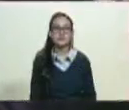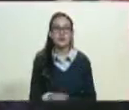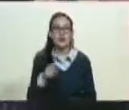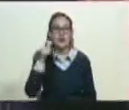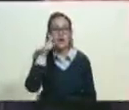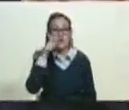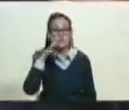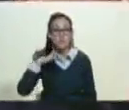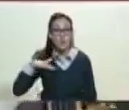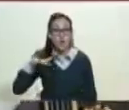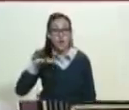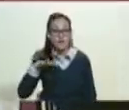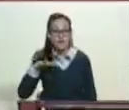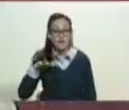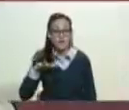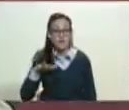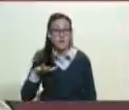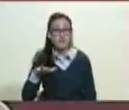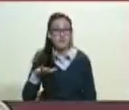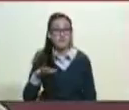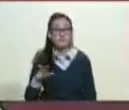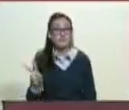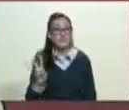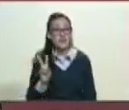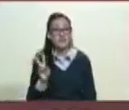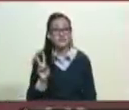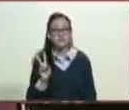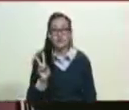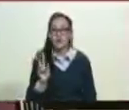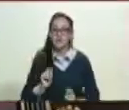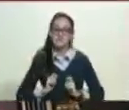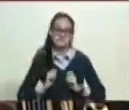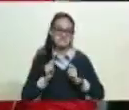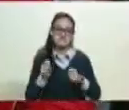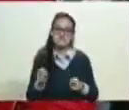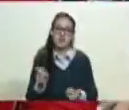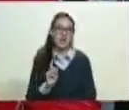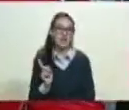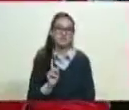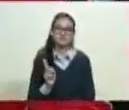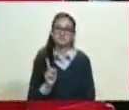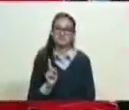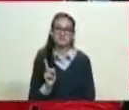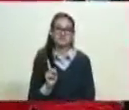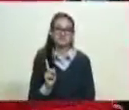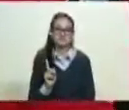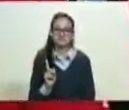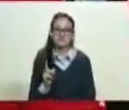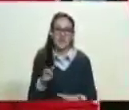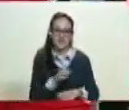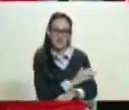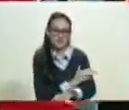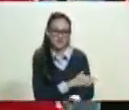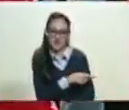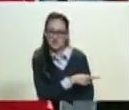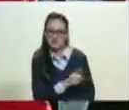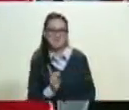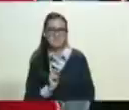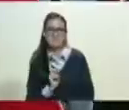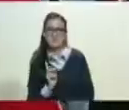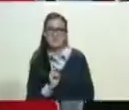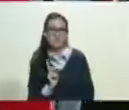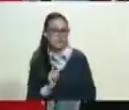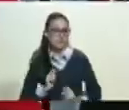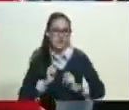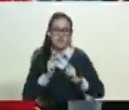El pueblo de Venezuela no va a entregar su destino a una minoría violenta, no va a entregar